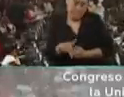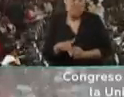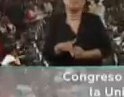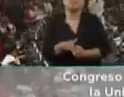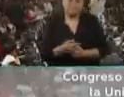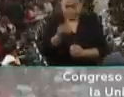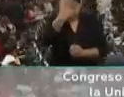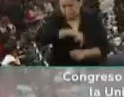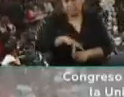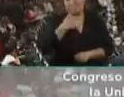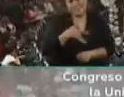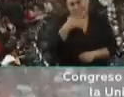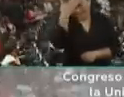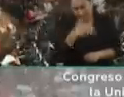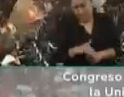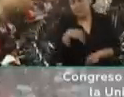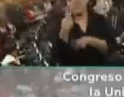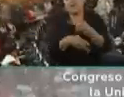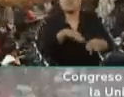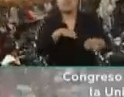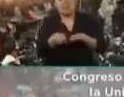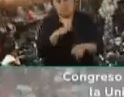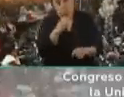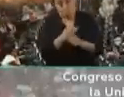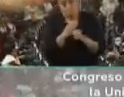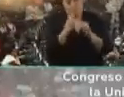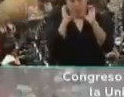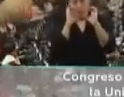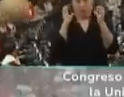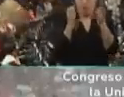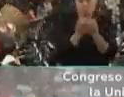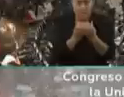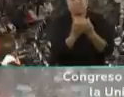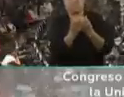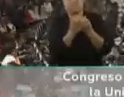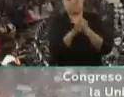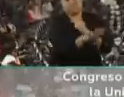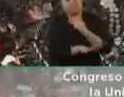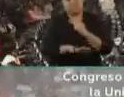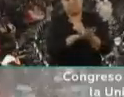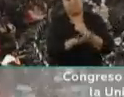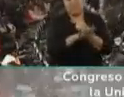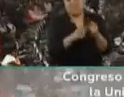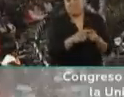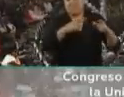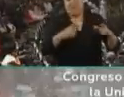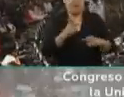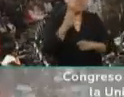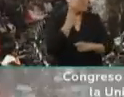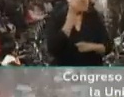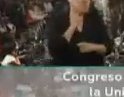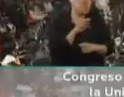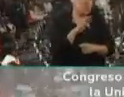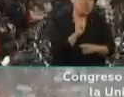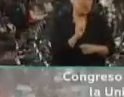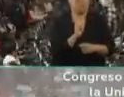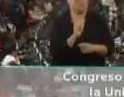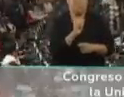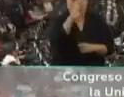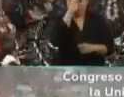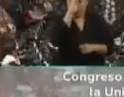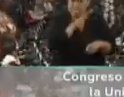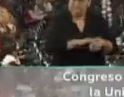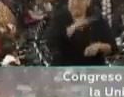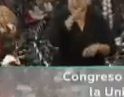de acción que tendremos en un Congreso conformado por una mayoría amplia que contrasta con lo que pasó en las